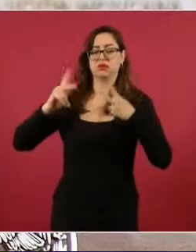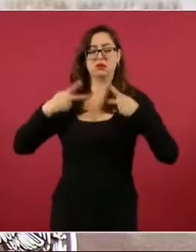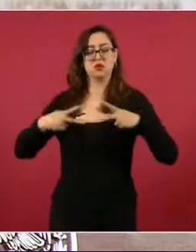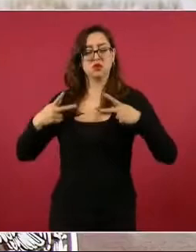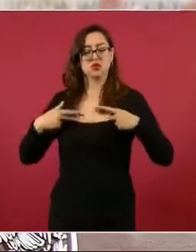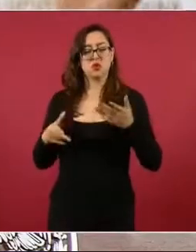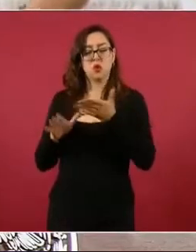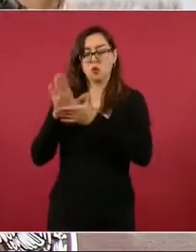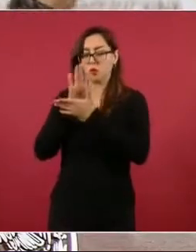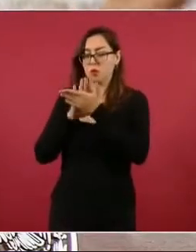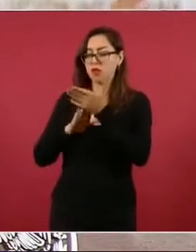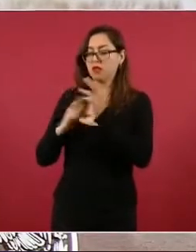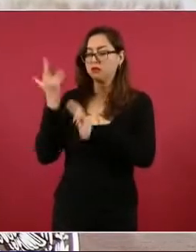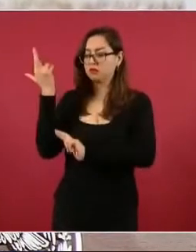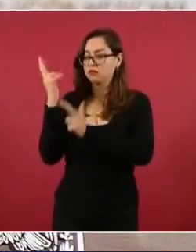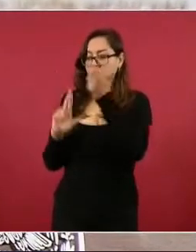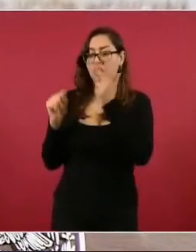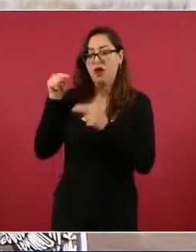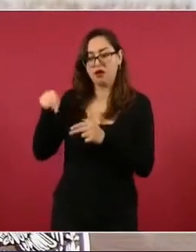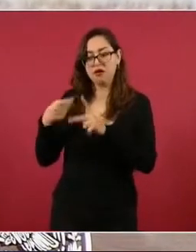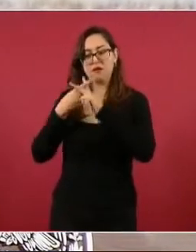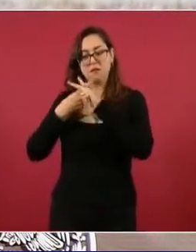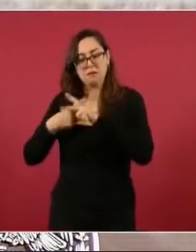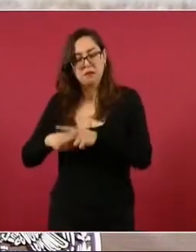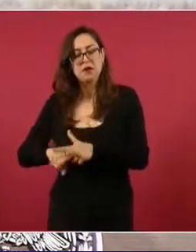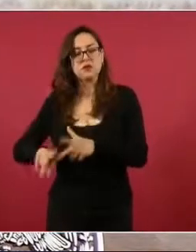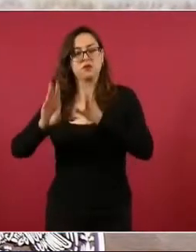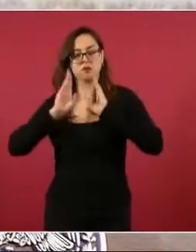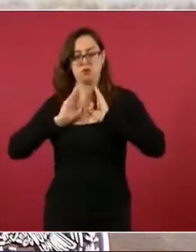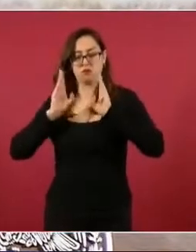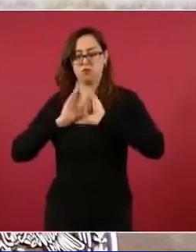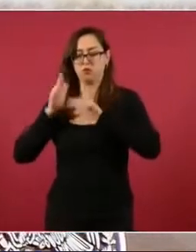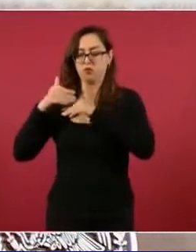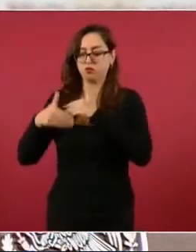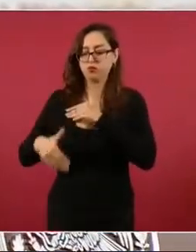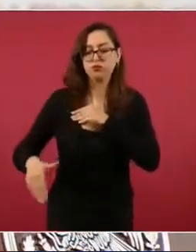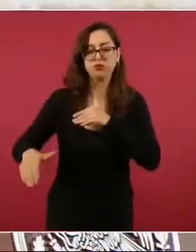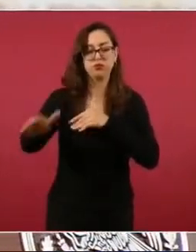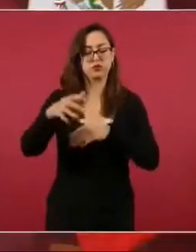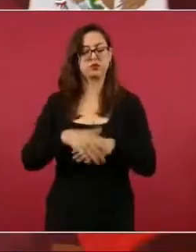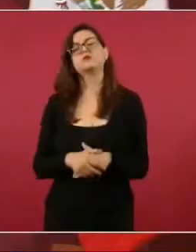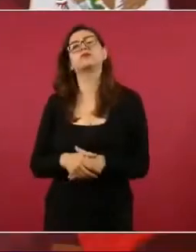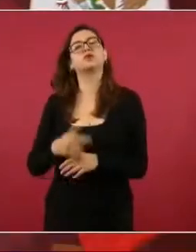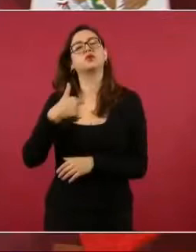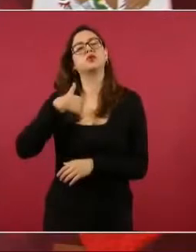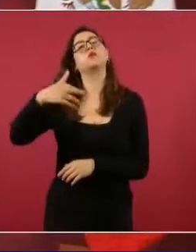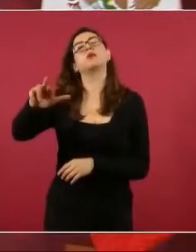y la vez pasada lo recordaba, el 18 de febrero detienen